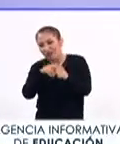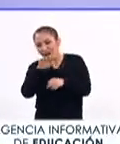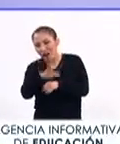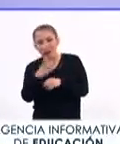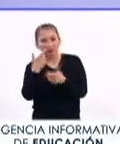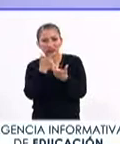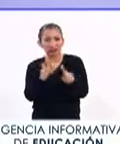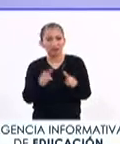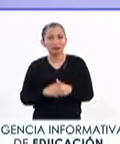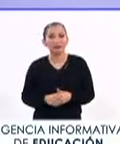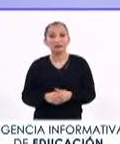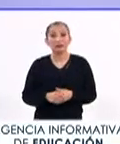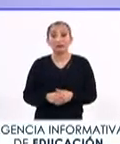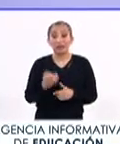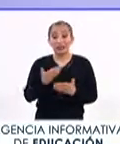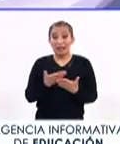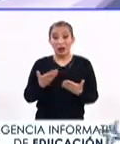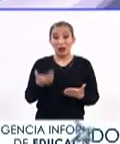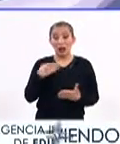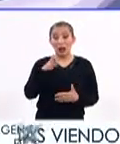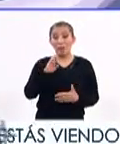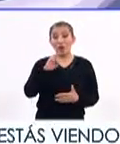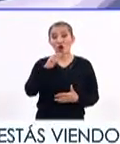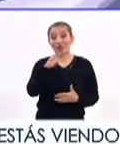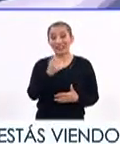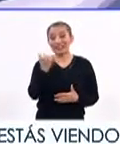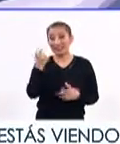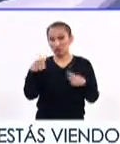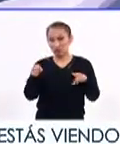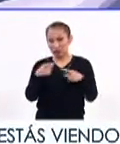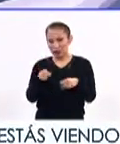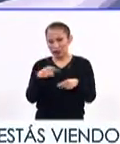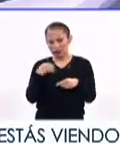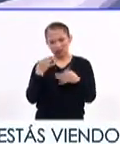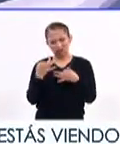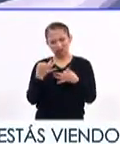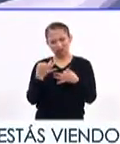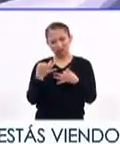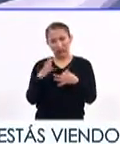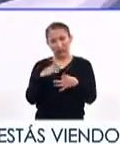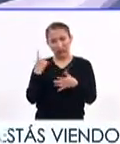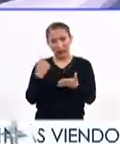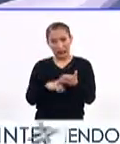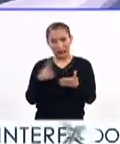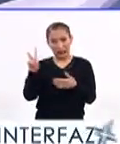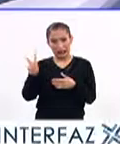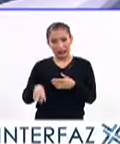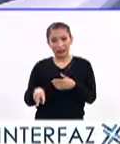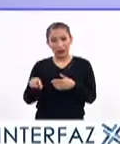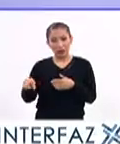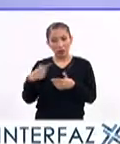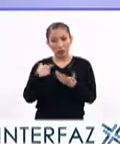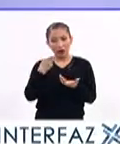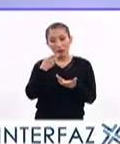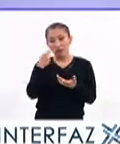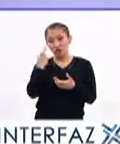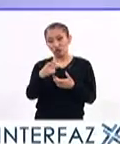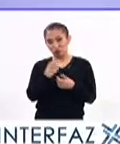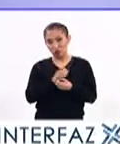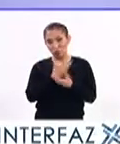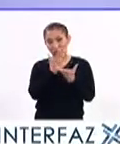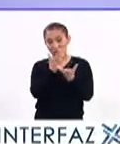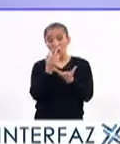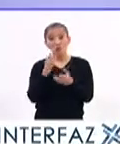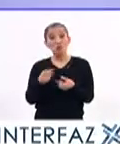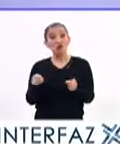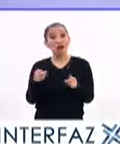animales o lo que tú quieras. Y en este caso, Borges y la música me llamó la atención porque hay en efecto referencias en sus poemas